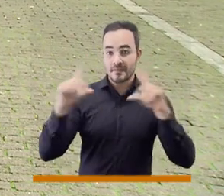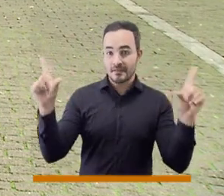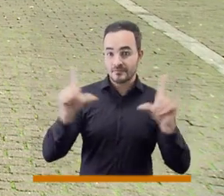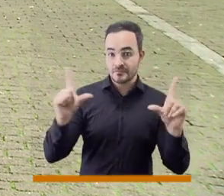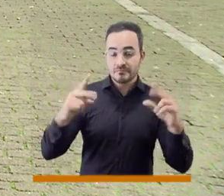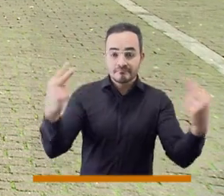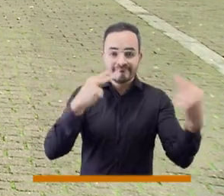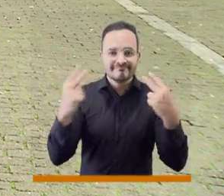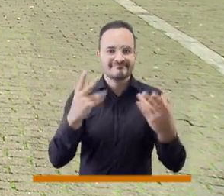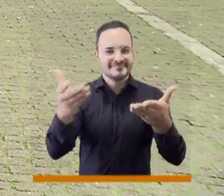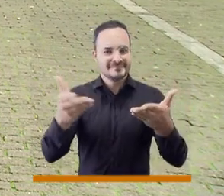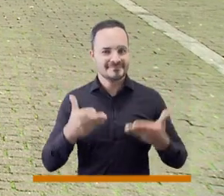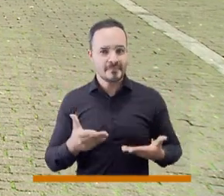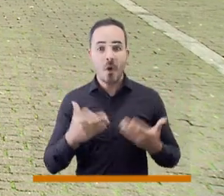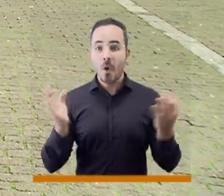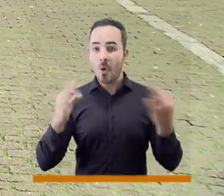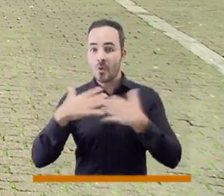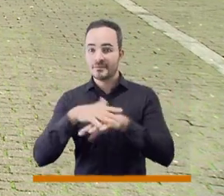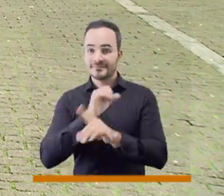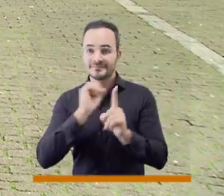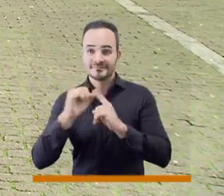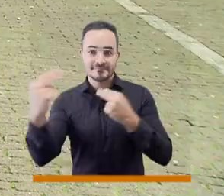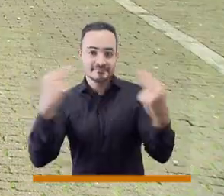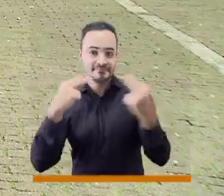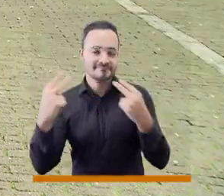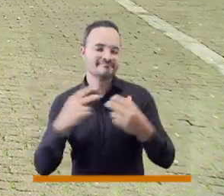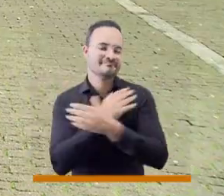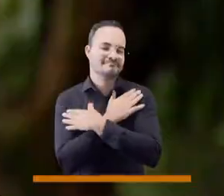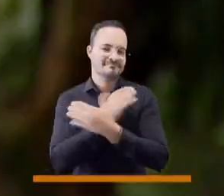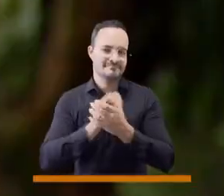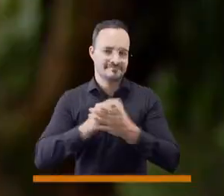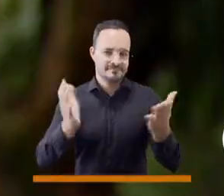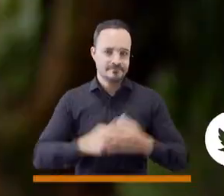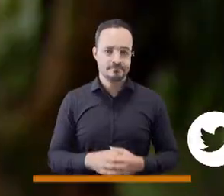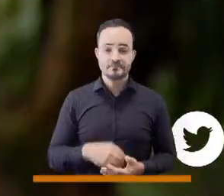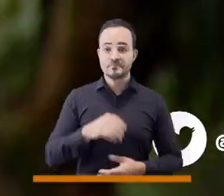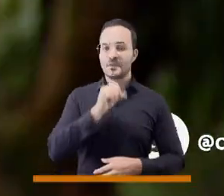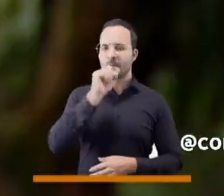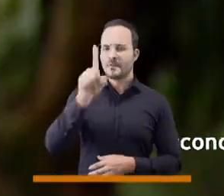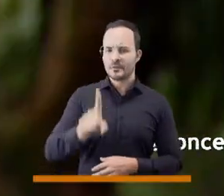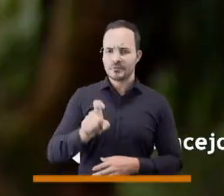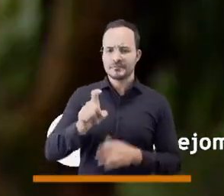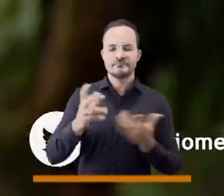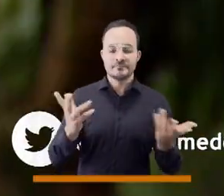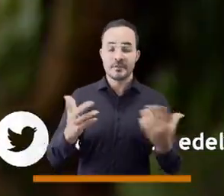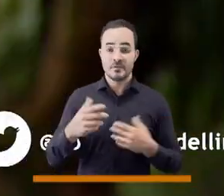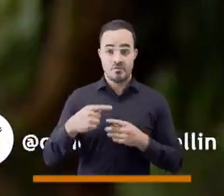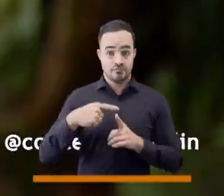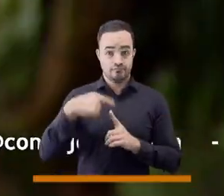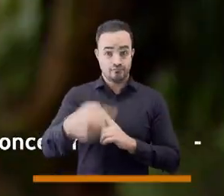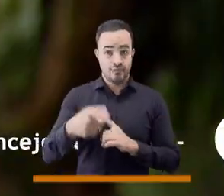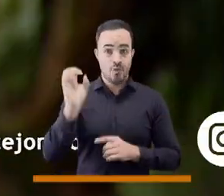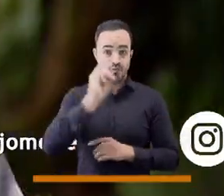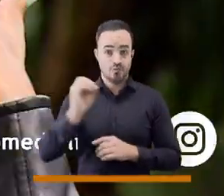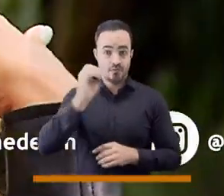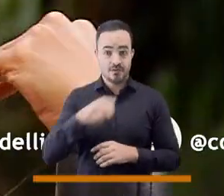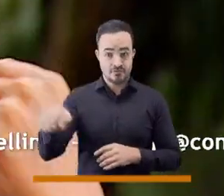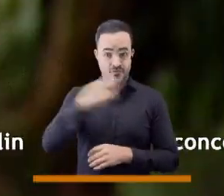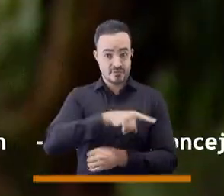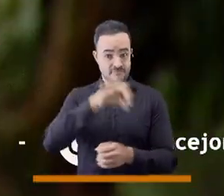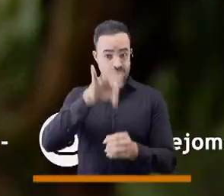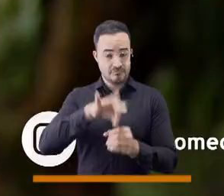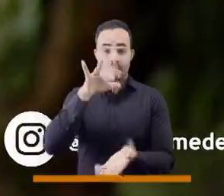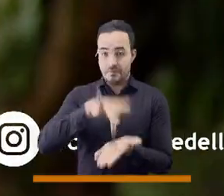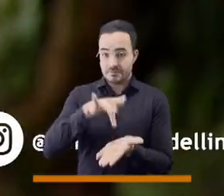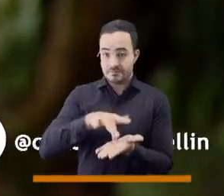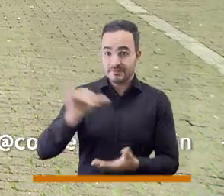televidentes y también a los que nos siguen en nuestras redes sociales. La pregunta del día de hoy es, ¿votará en las próximas elecciones de